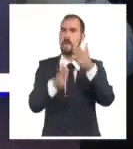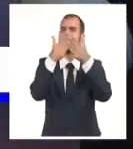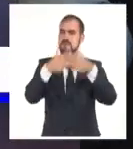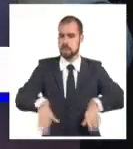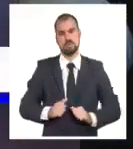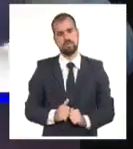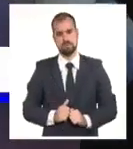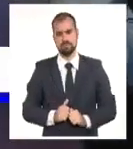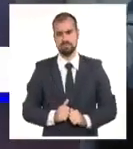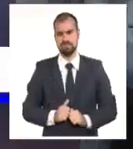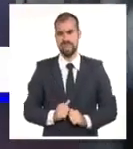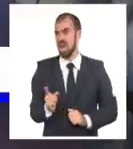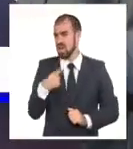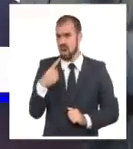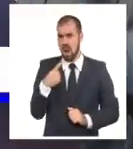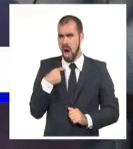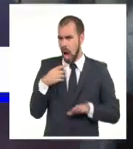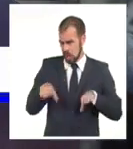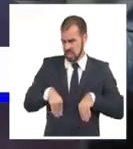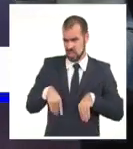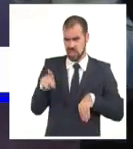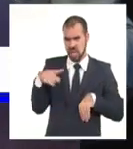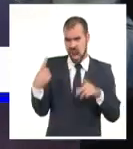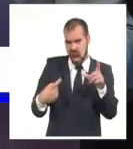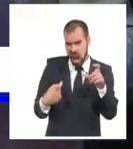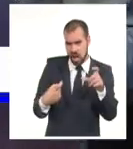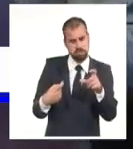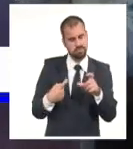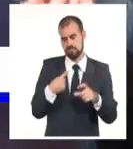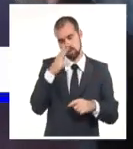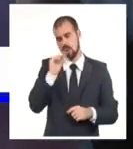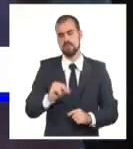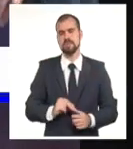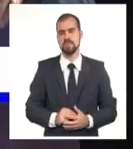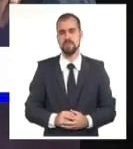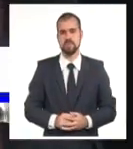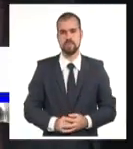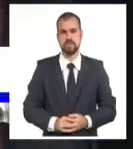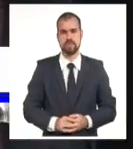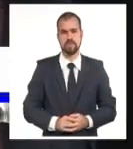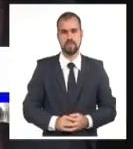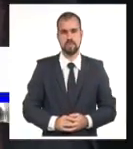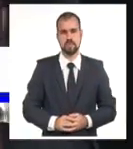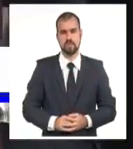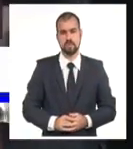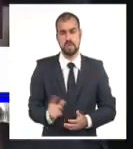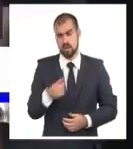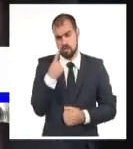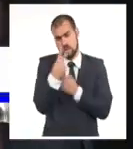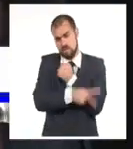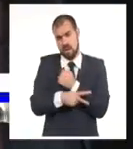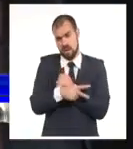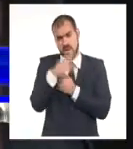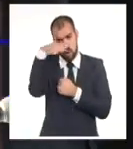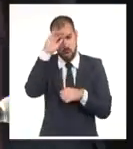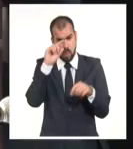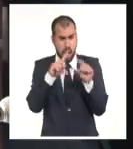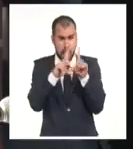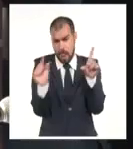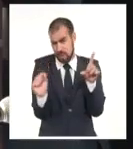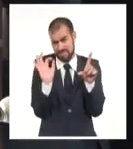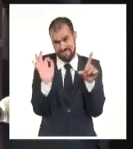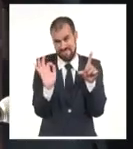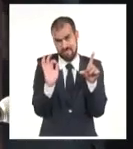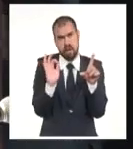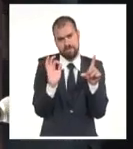ambigüedades al uso de la fuerza contra cualquier Estado. Como país pequeño lo entendemos mejor que nadie. Como